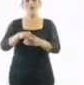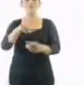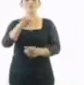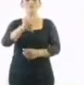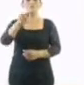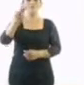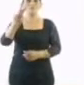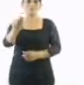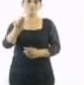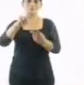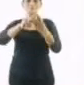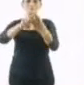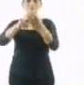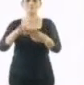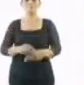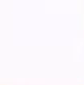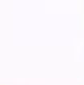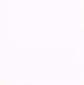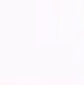PT!